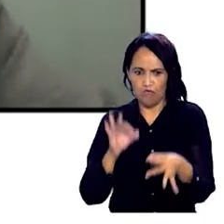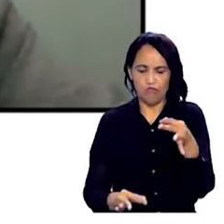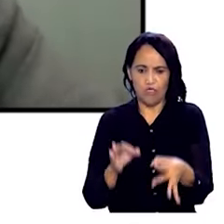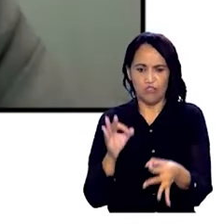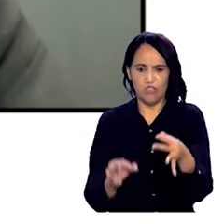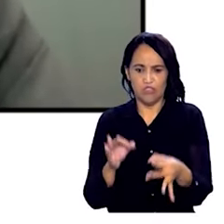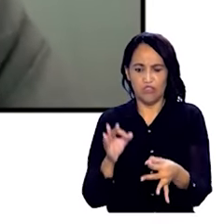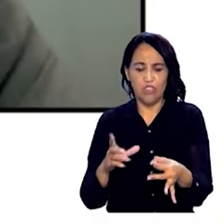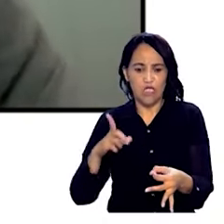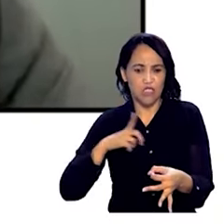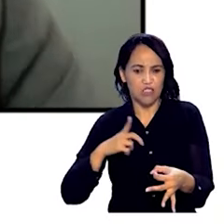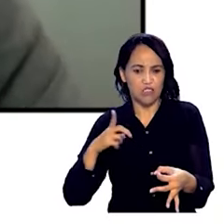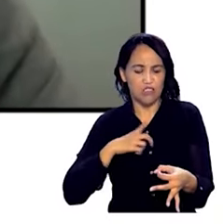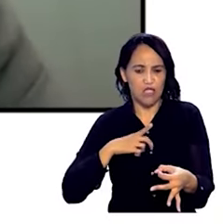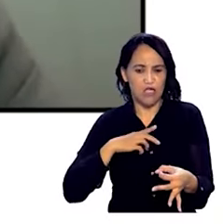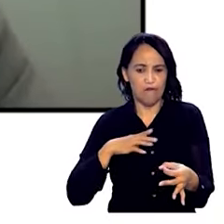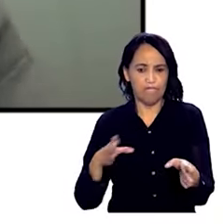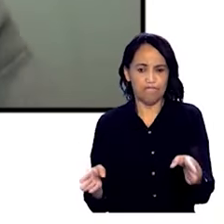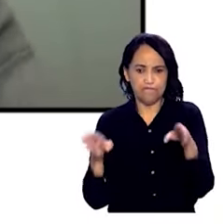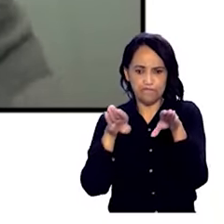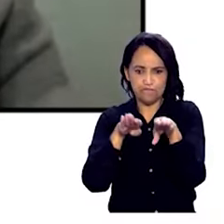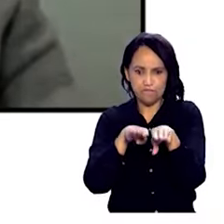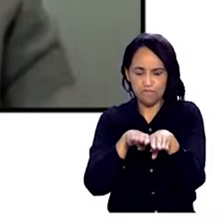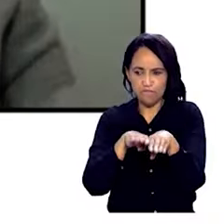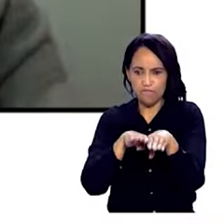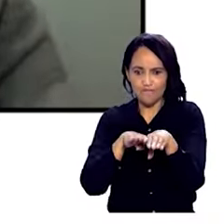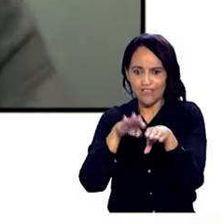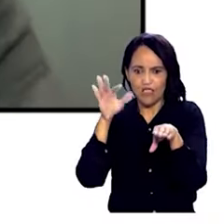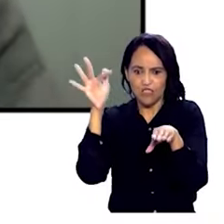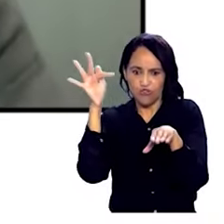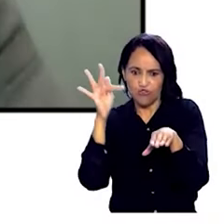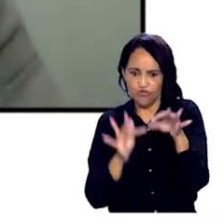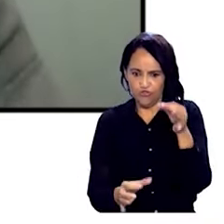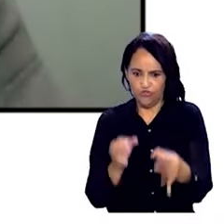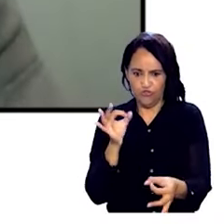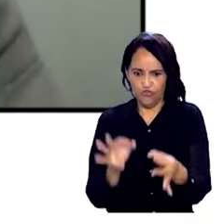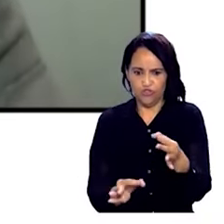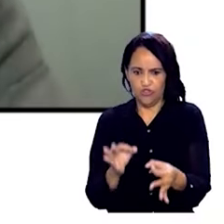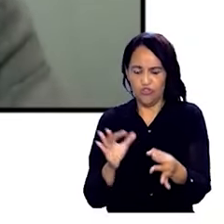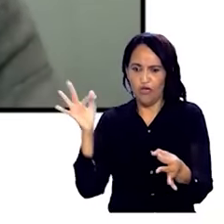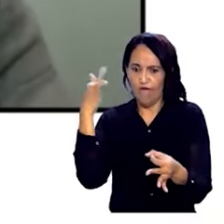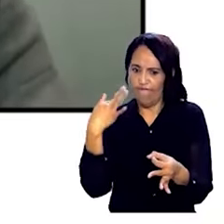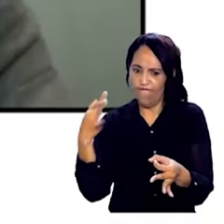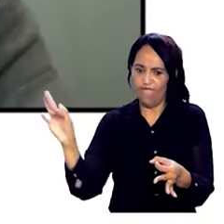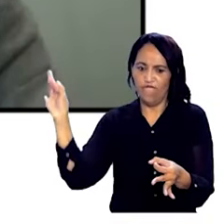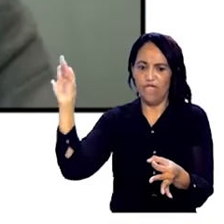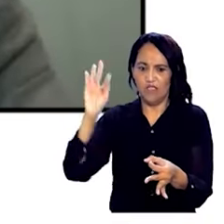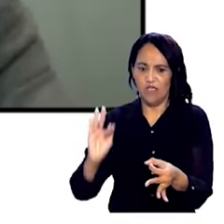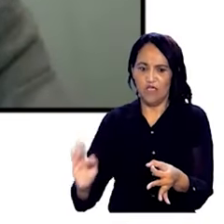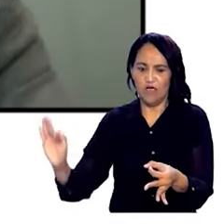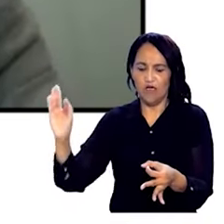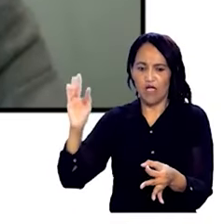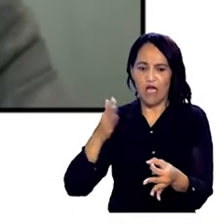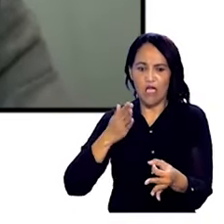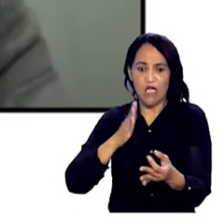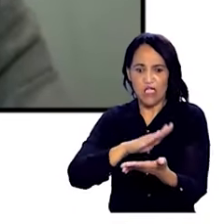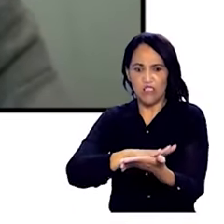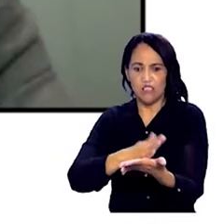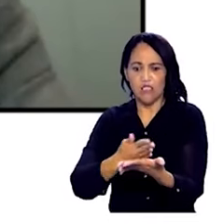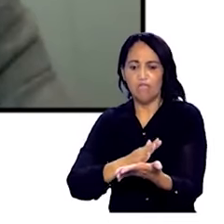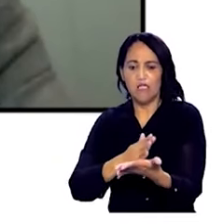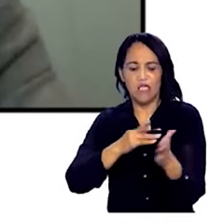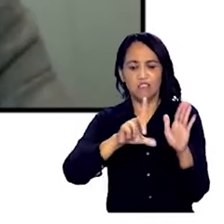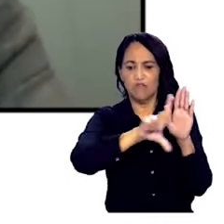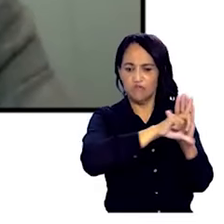a su cargo las causas referidas a la interpretación Y aplicación directa de la legislación Federal o aquellas en la Que el